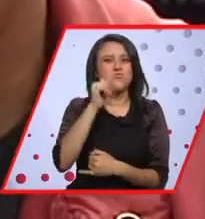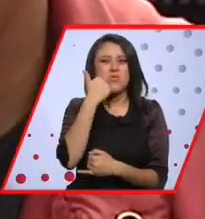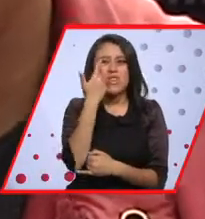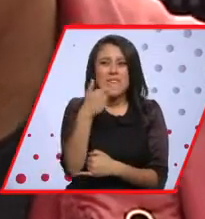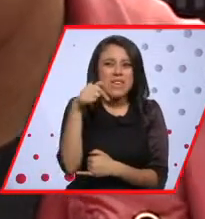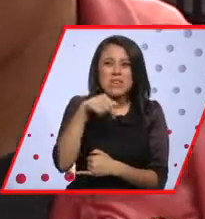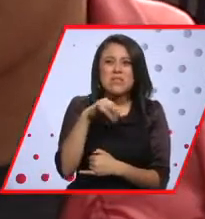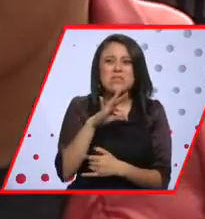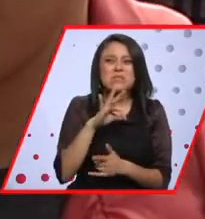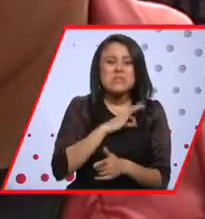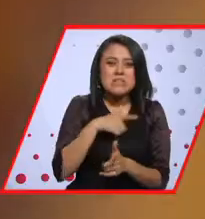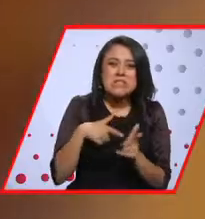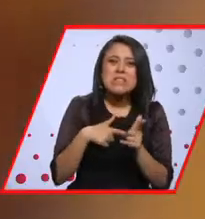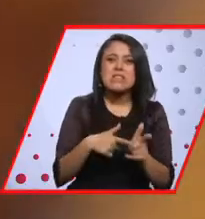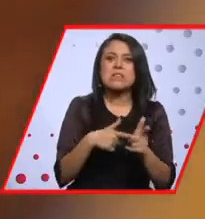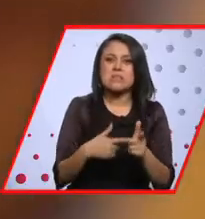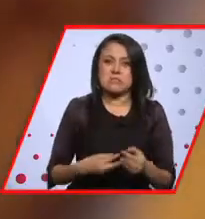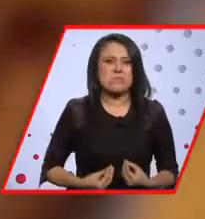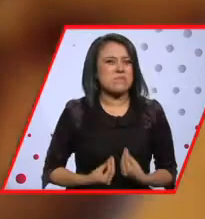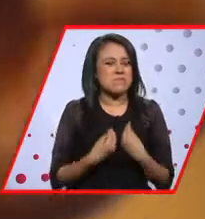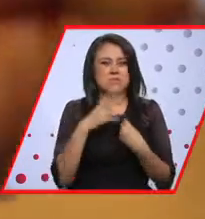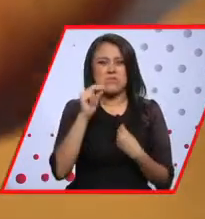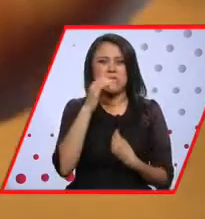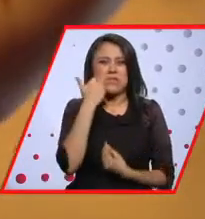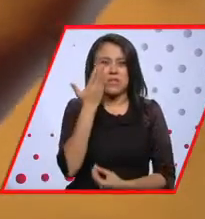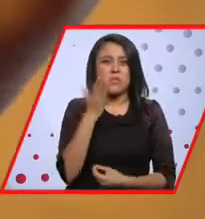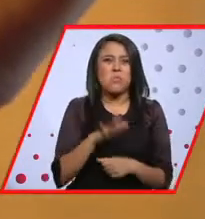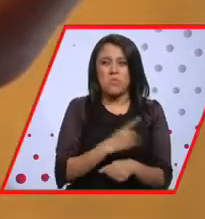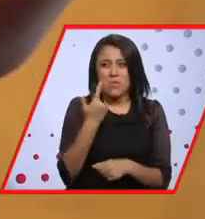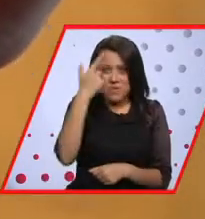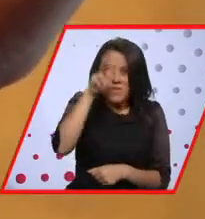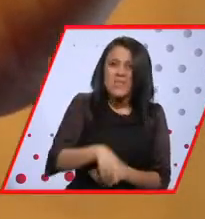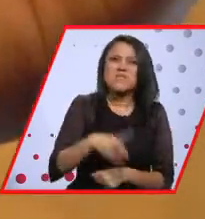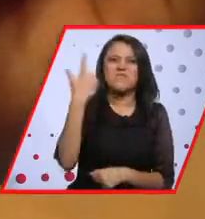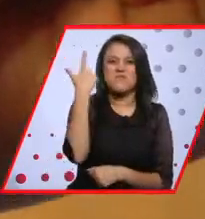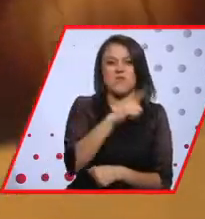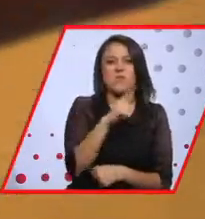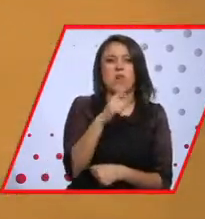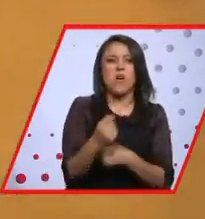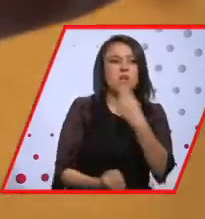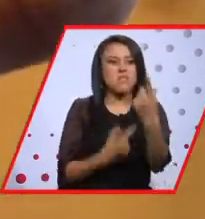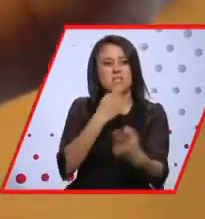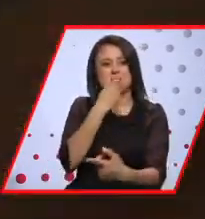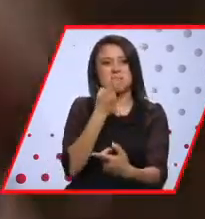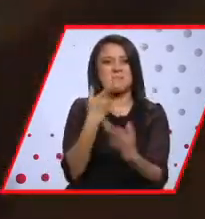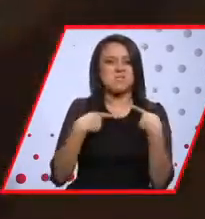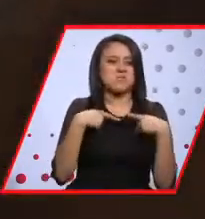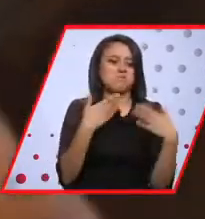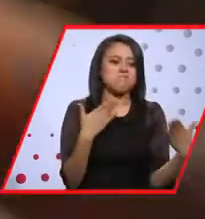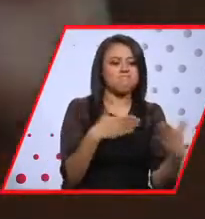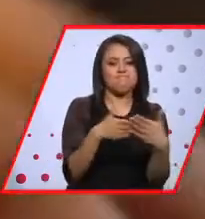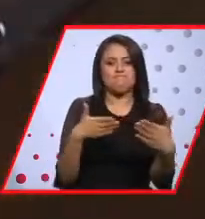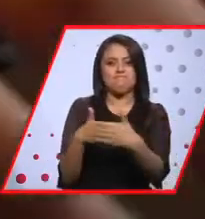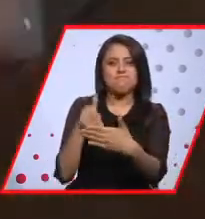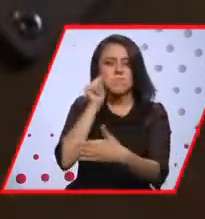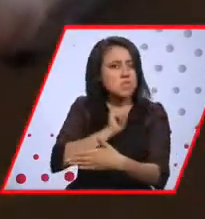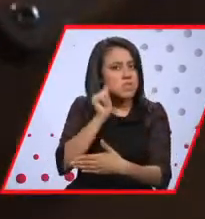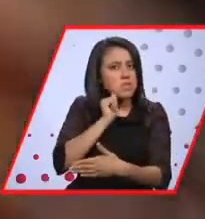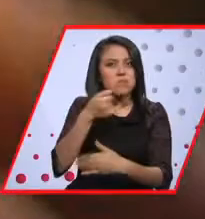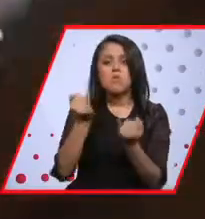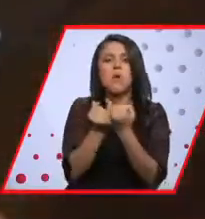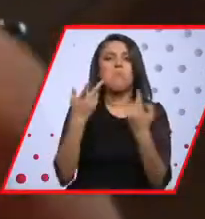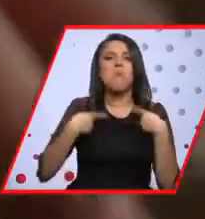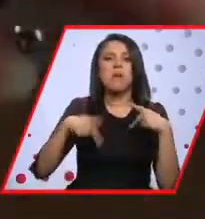quiero vivir porque es feo, ¿no? Porque mucha gente te cierra las puertas, mucha gente te